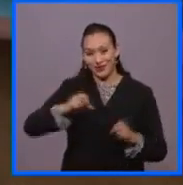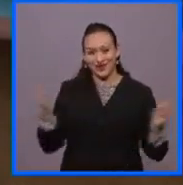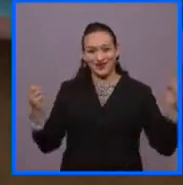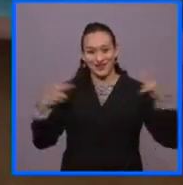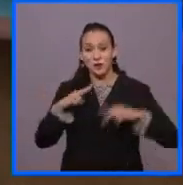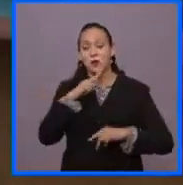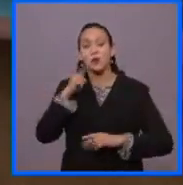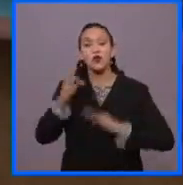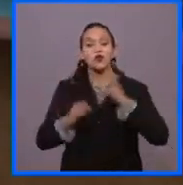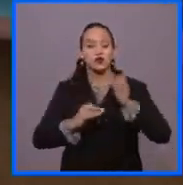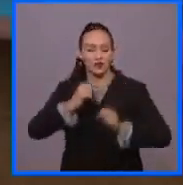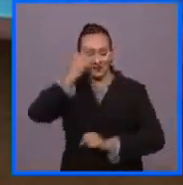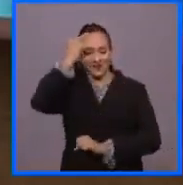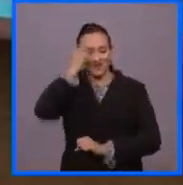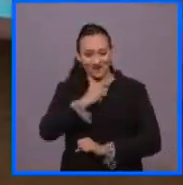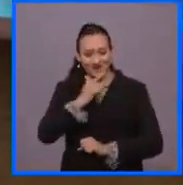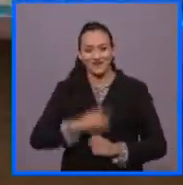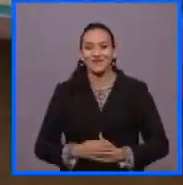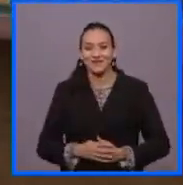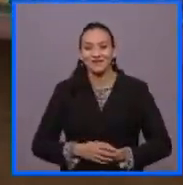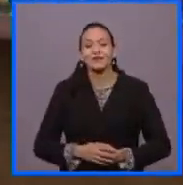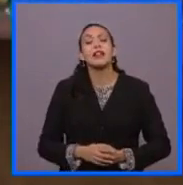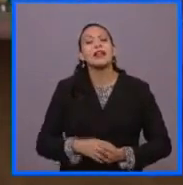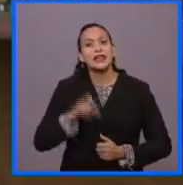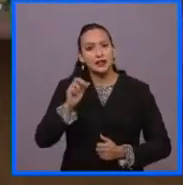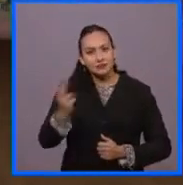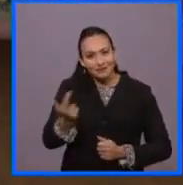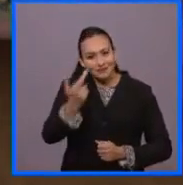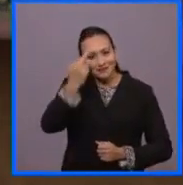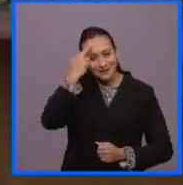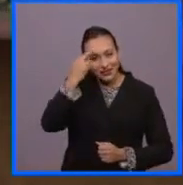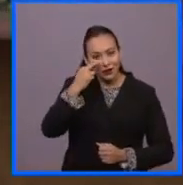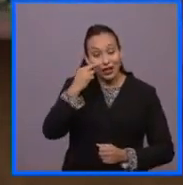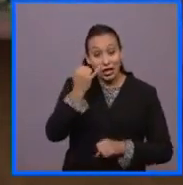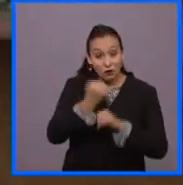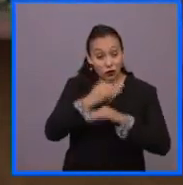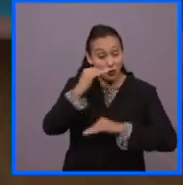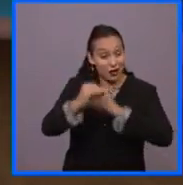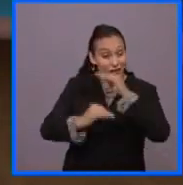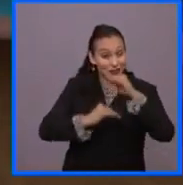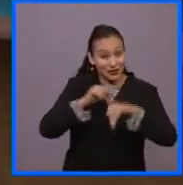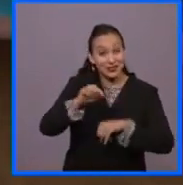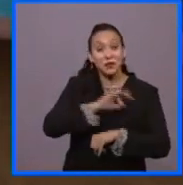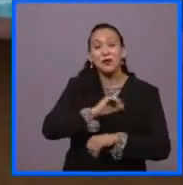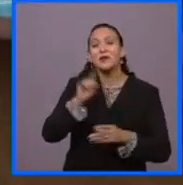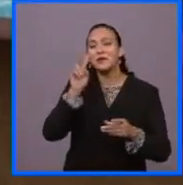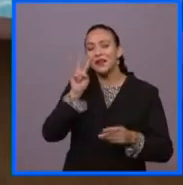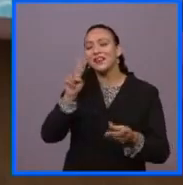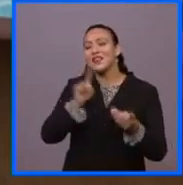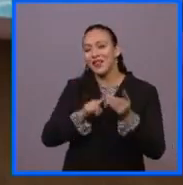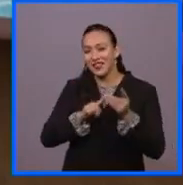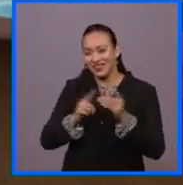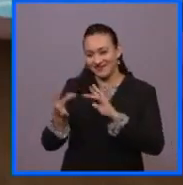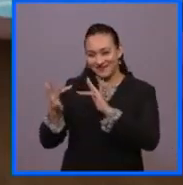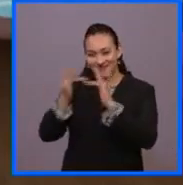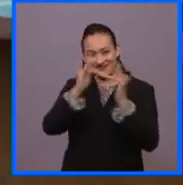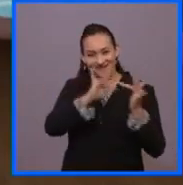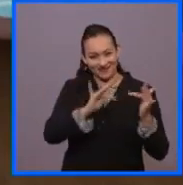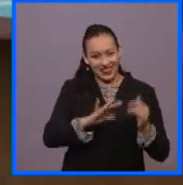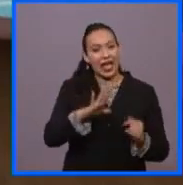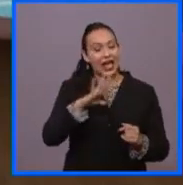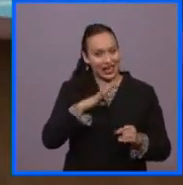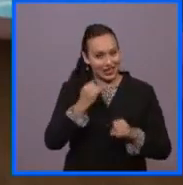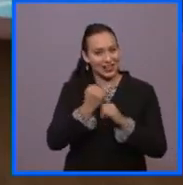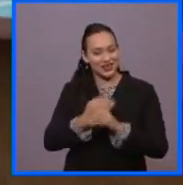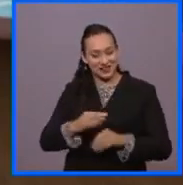nos acompañe en el noticiario nocturno. También le recordamos que todos nuestros contenidos los puede consultar a través de las redes